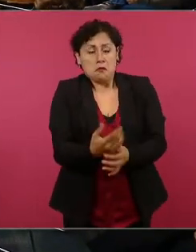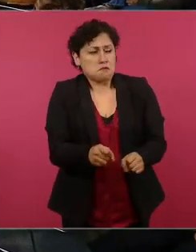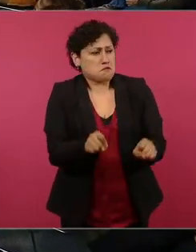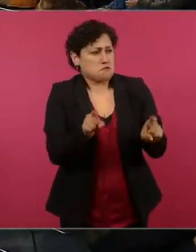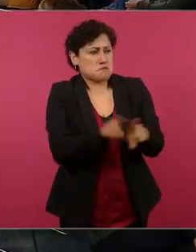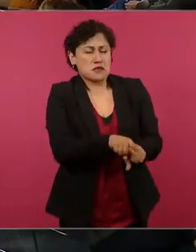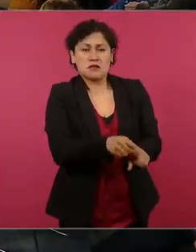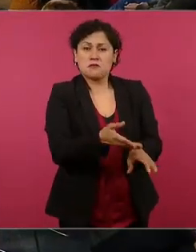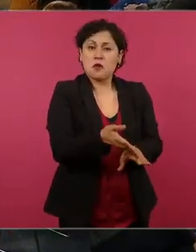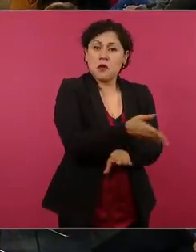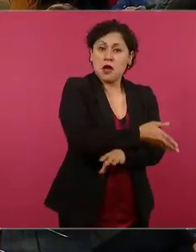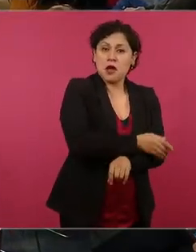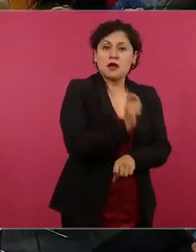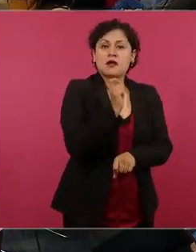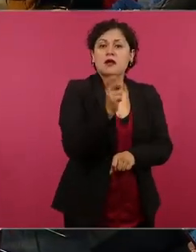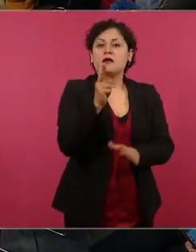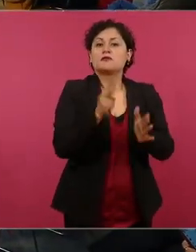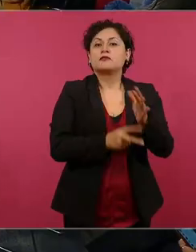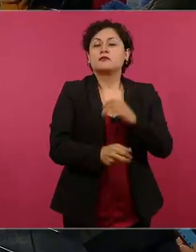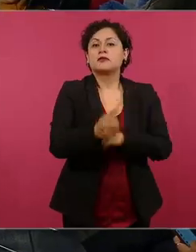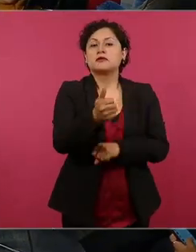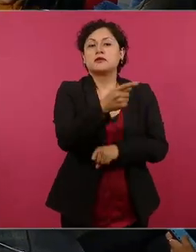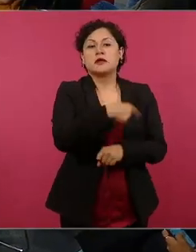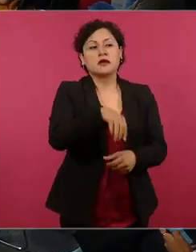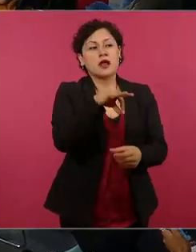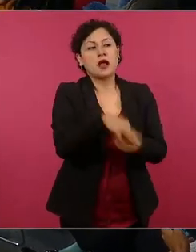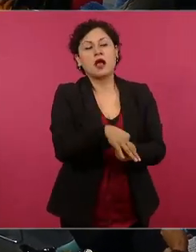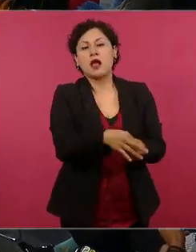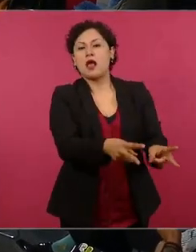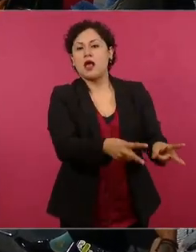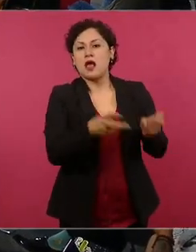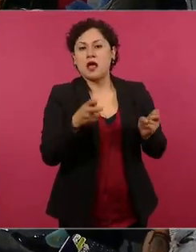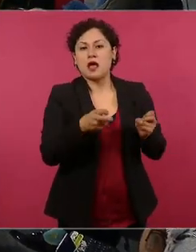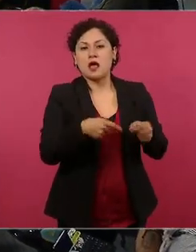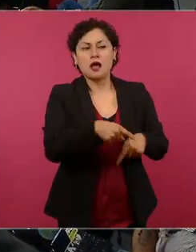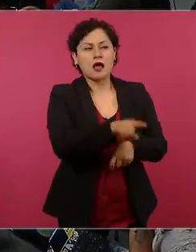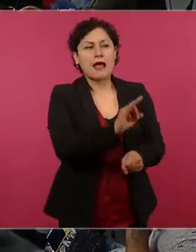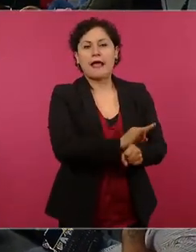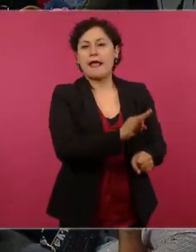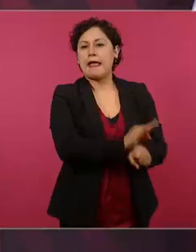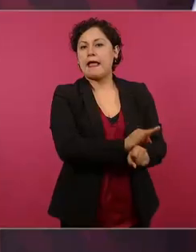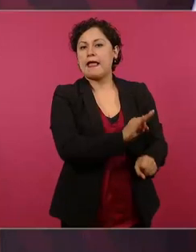Avalando el fraude del 2006. ¿Qué pedíamos entonces?